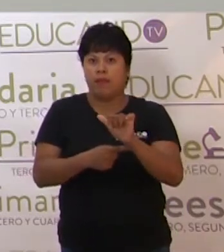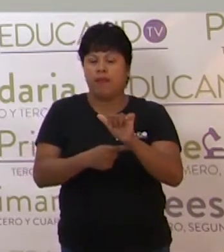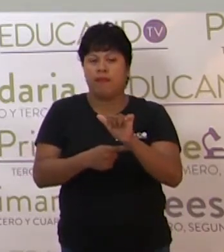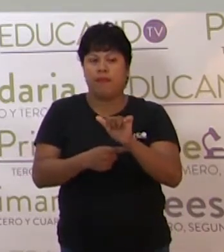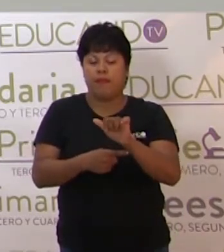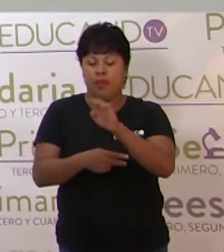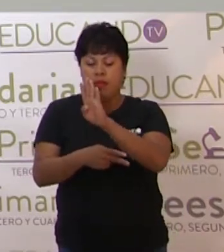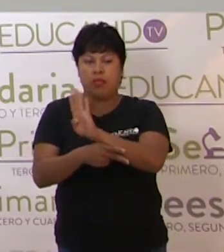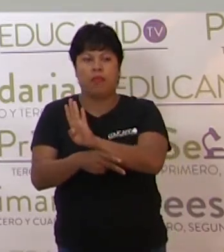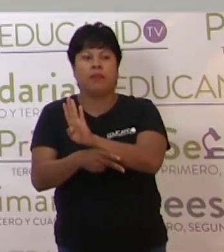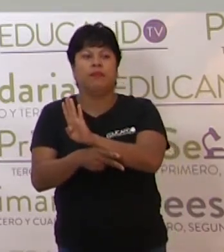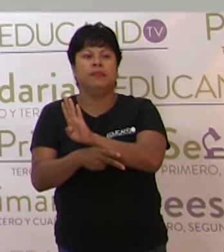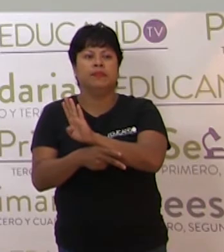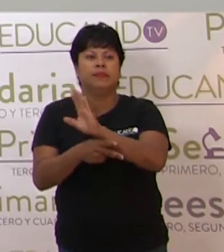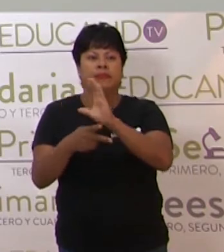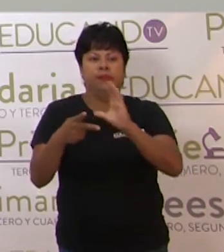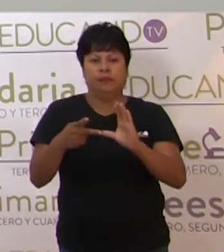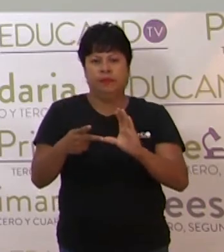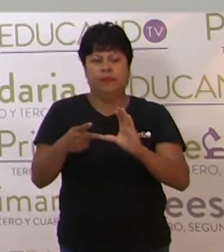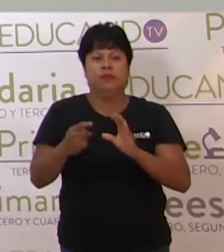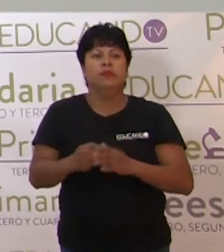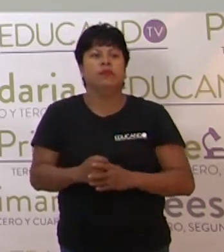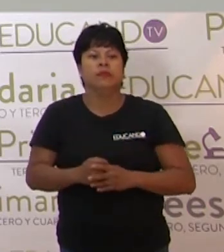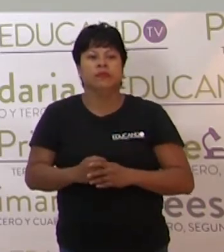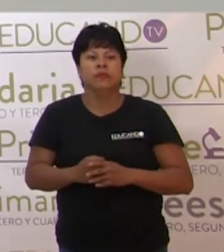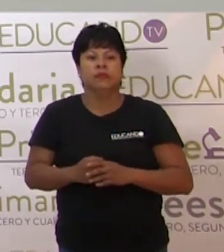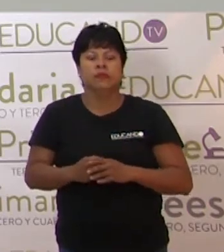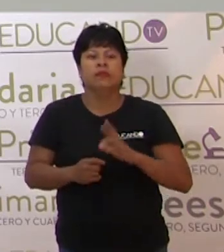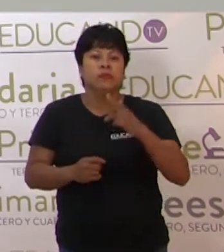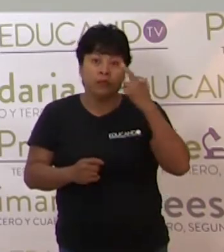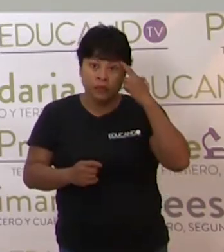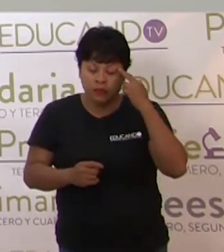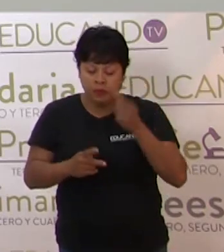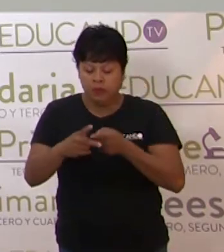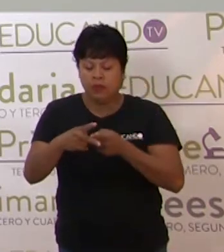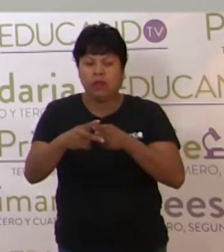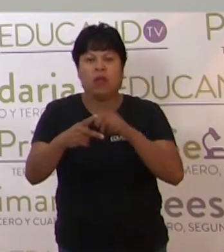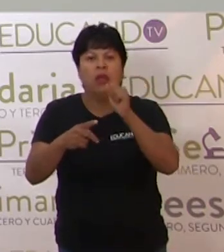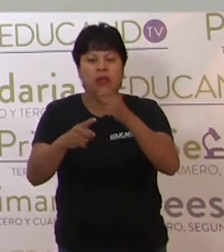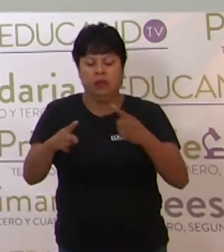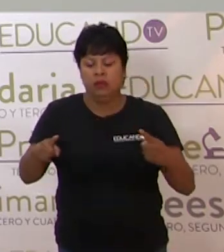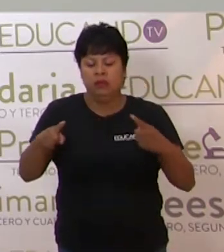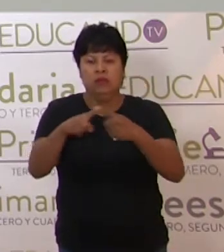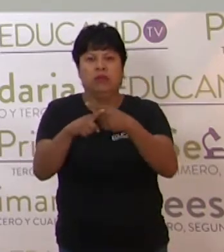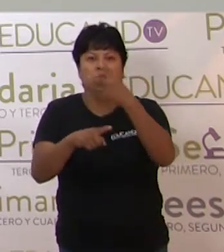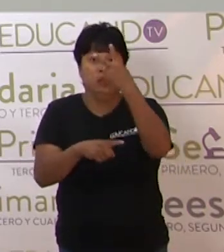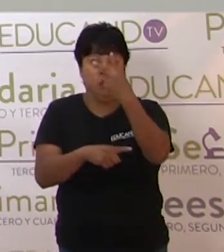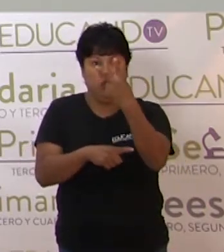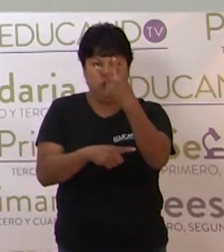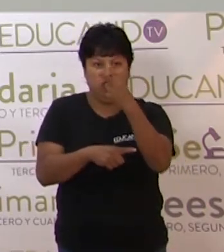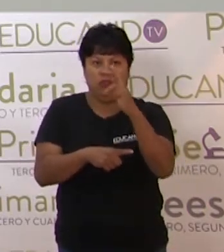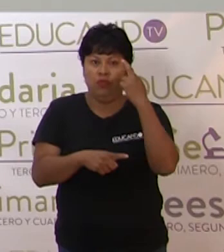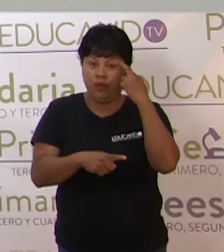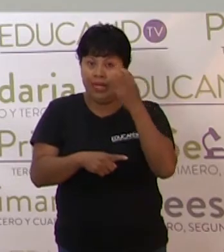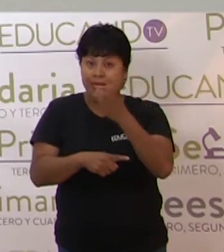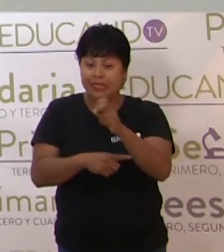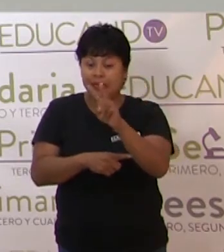lado me lancé bien recuerden el vértice es la intersección de dos lados